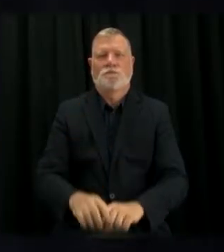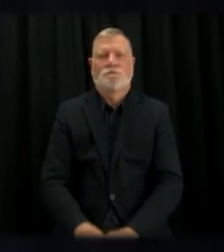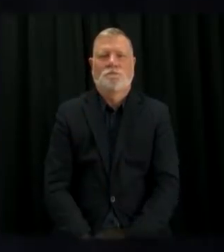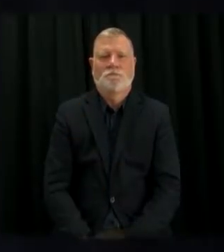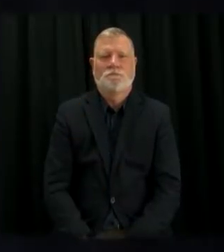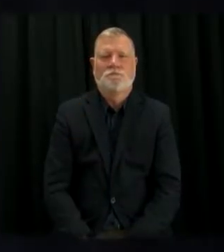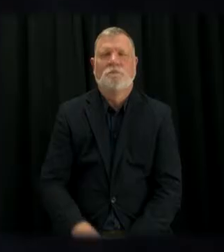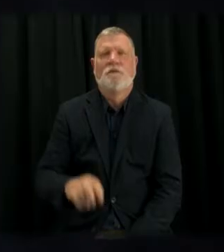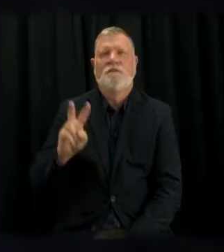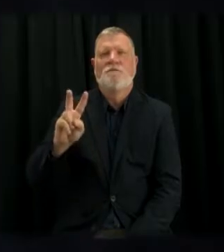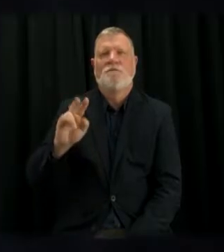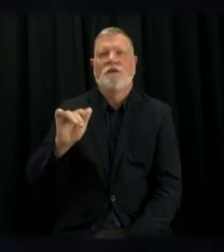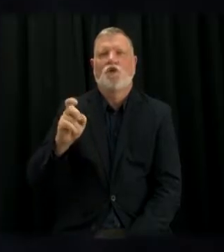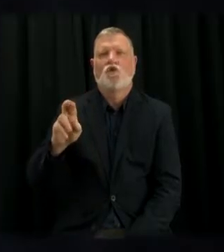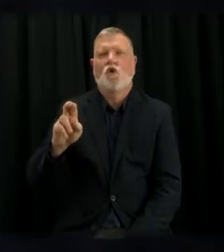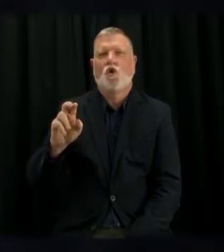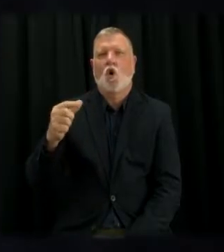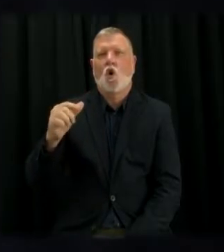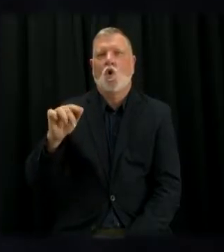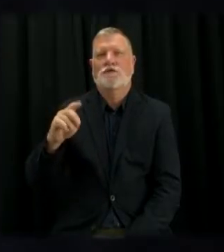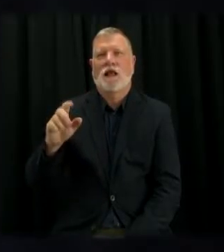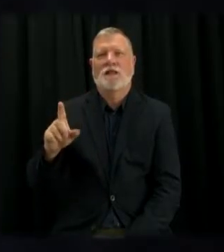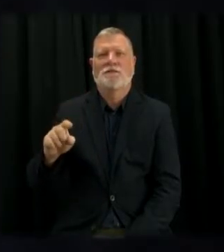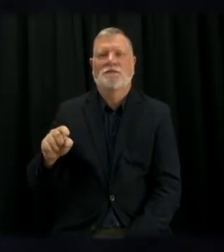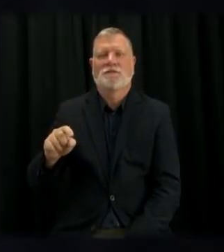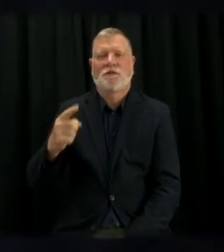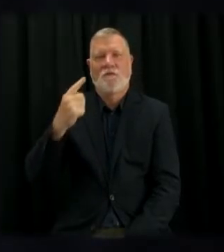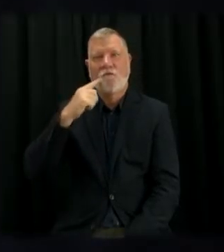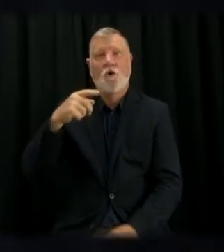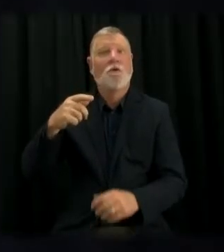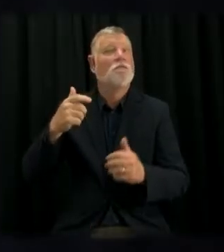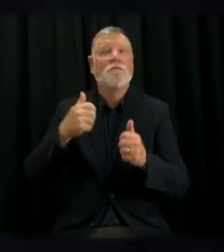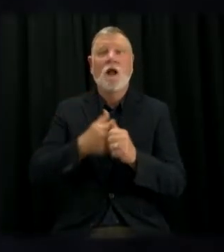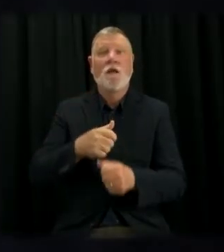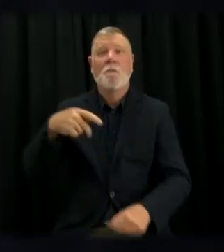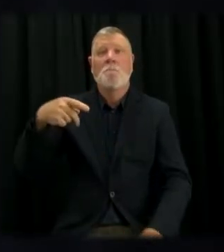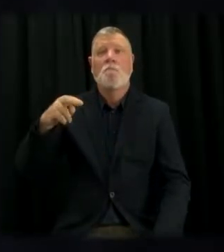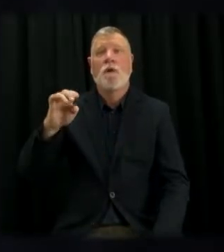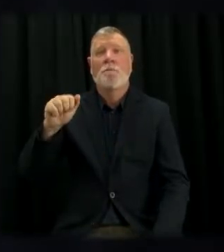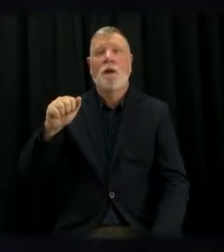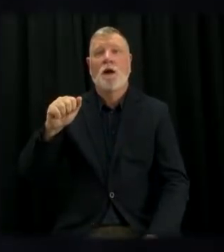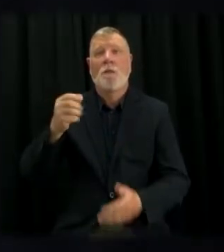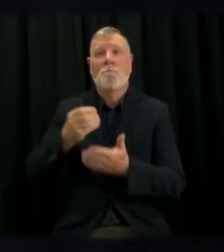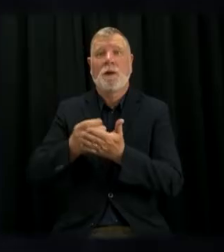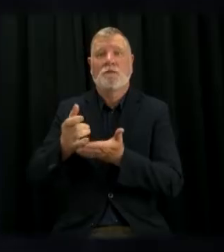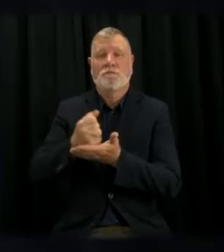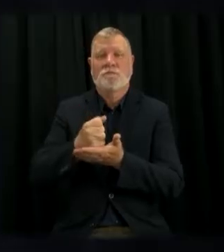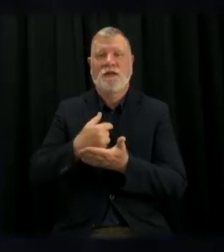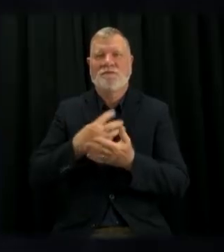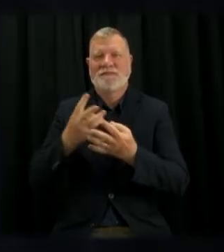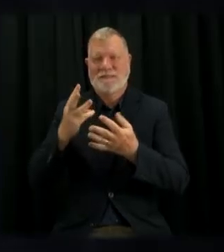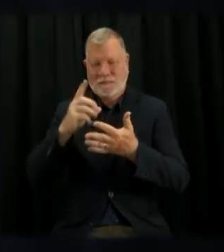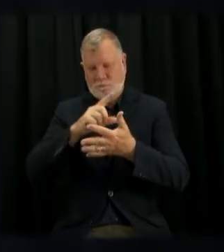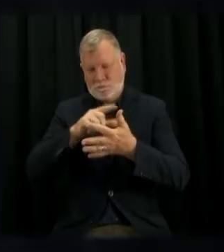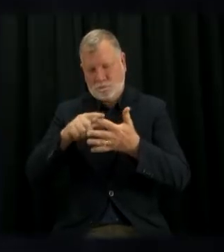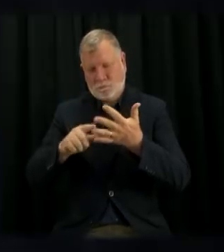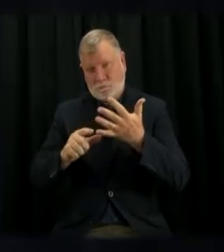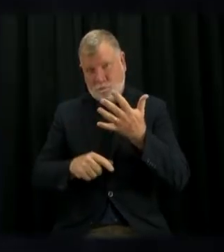Segunda pregunta de Víctor González, y estas son con respecto con el presupuesto de energía eléctrica.